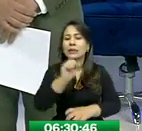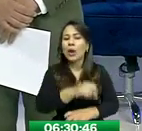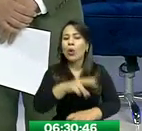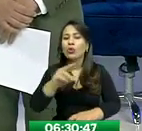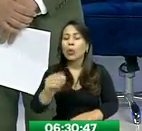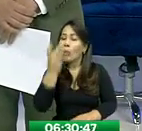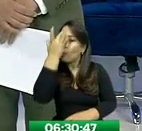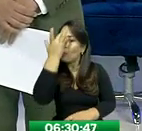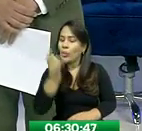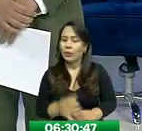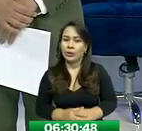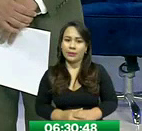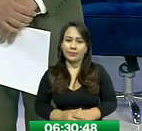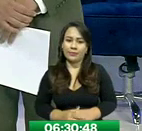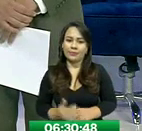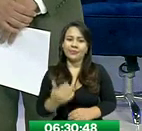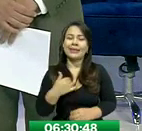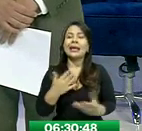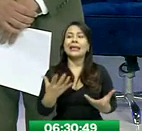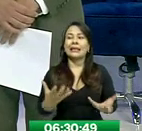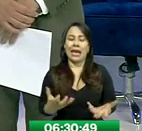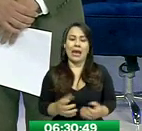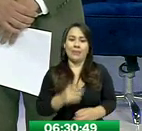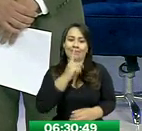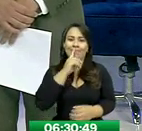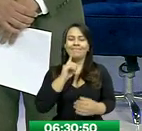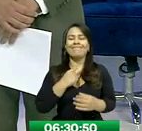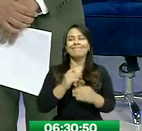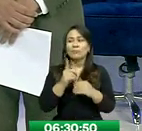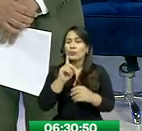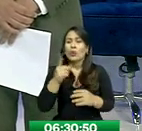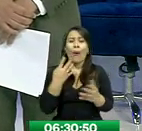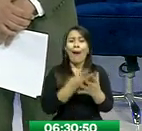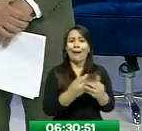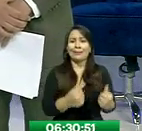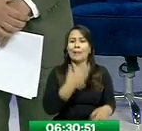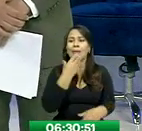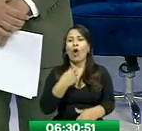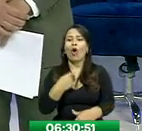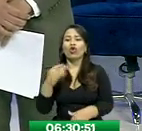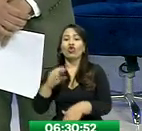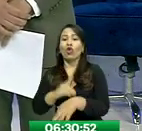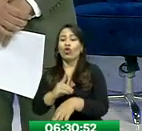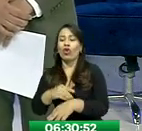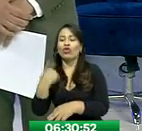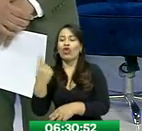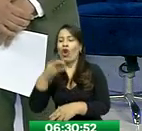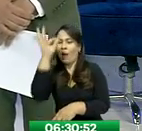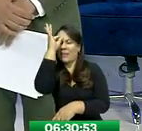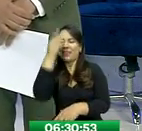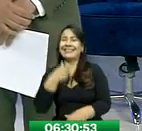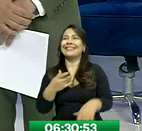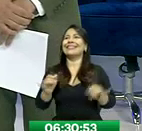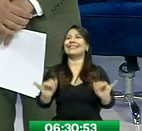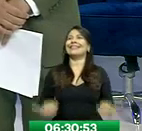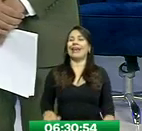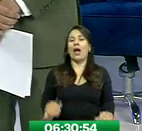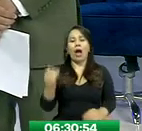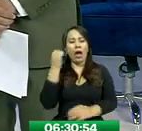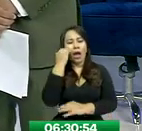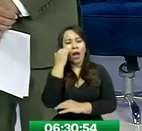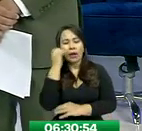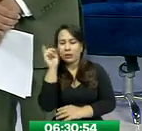de lo contrario, si lo que busca es una pantalla para escudarse de ese acto atroz y cobarde, que sería